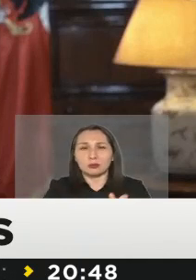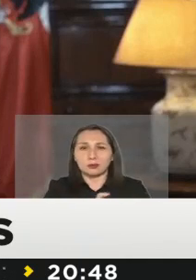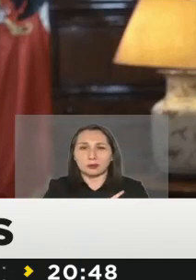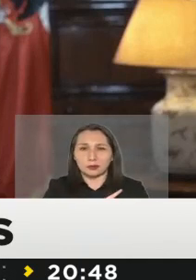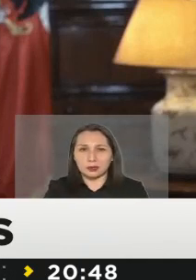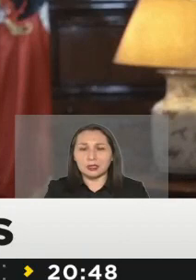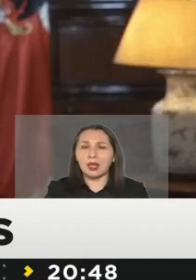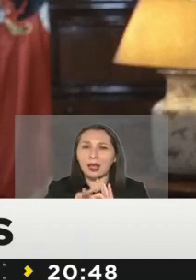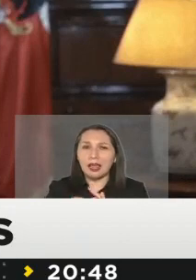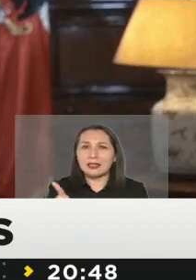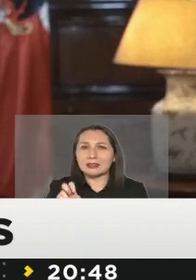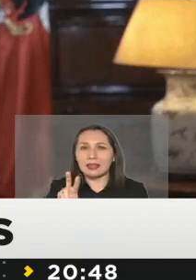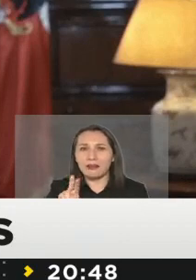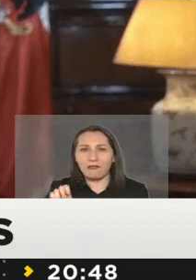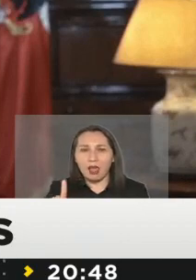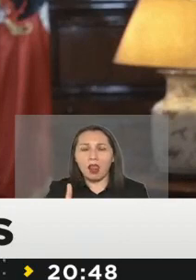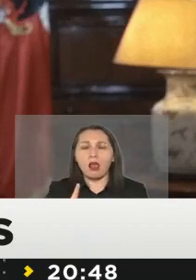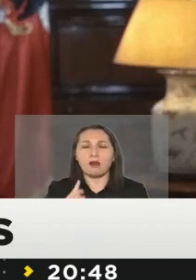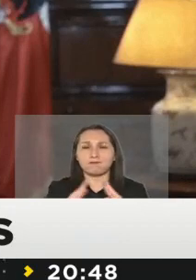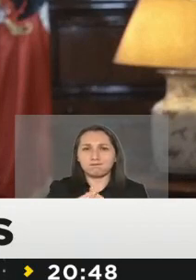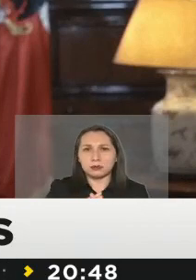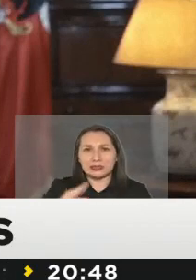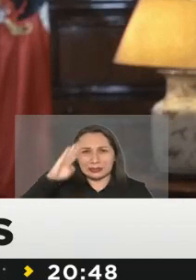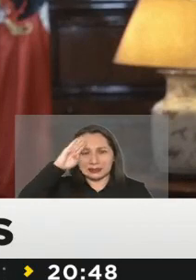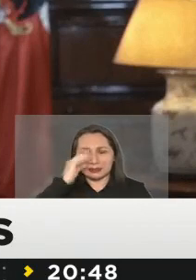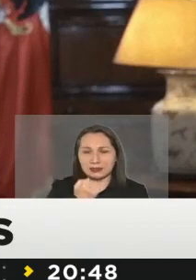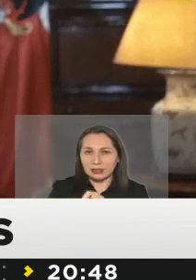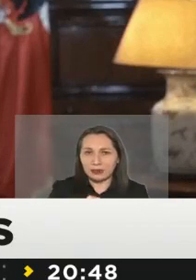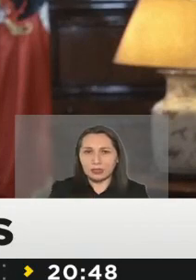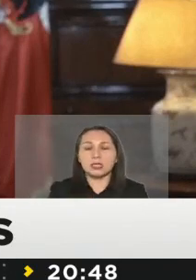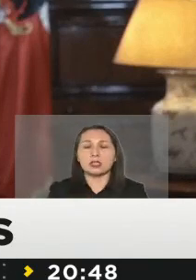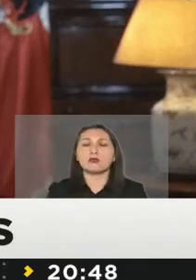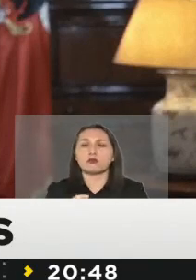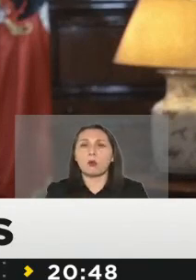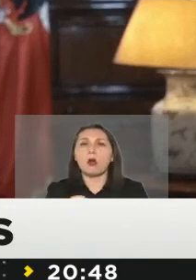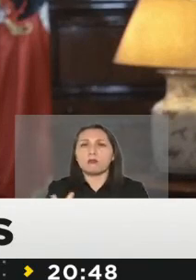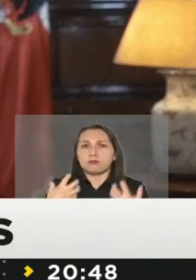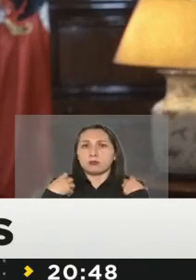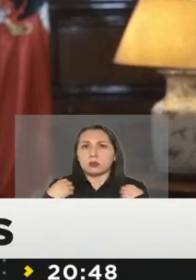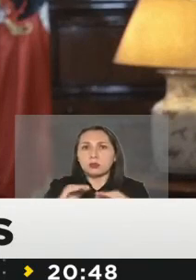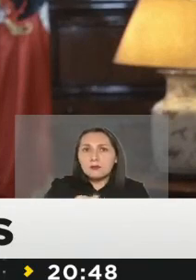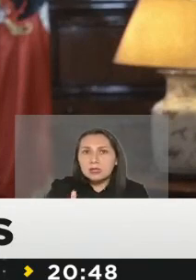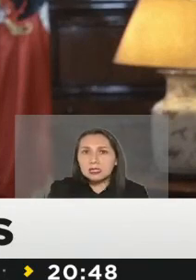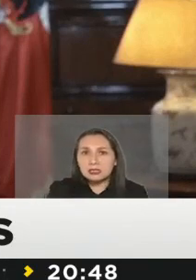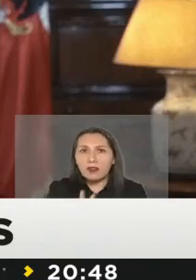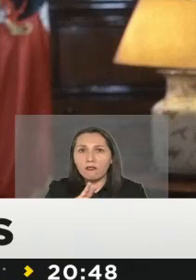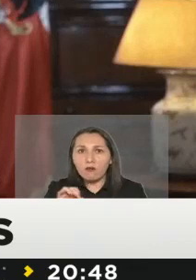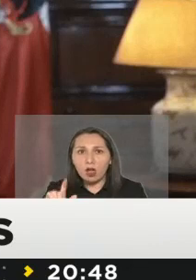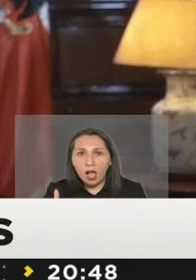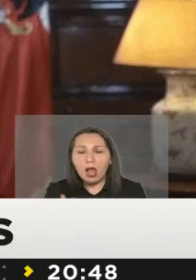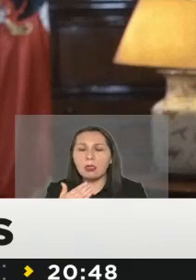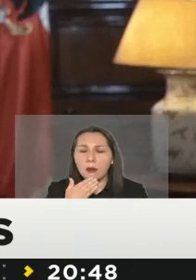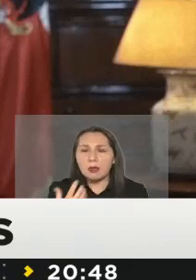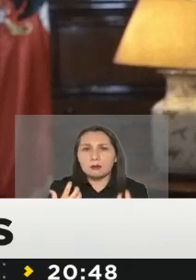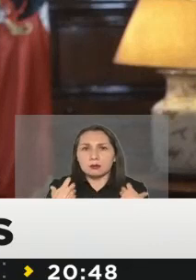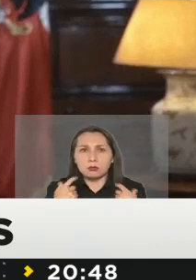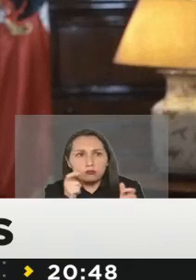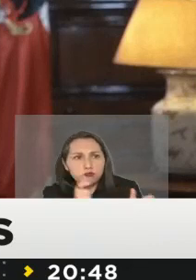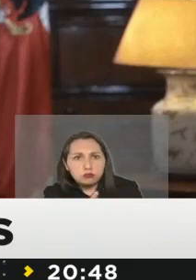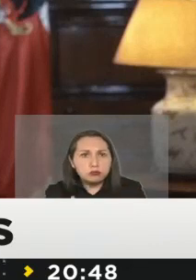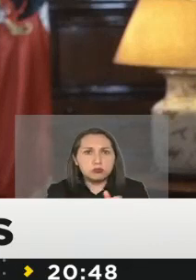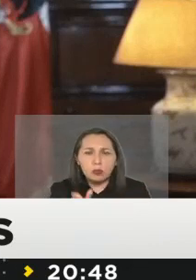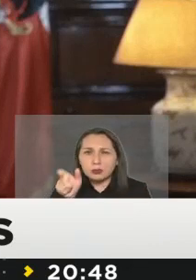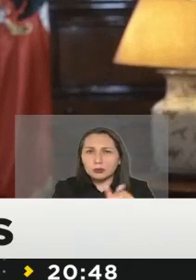servel a las fuerzas armadas ya carabineros a quienes fueron vocales de mesa y apoderados ya todas las y los